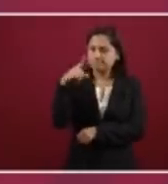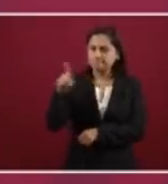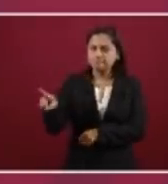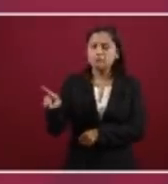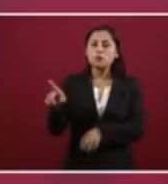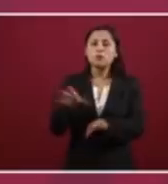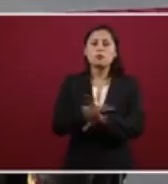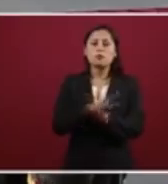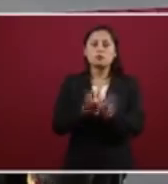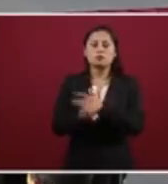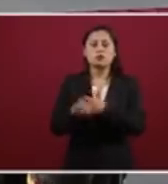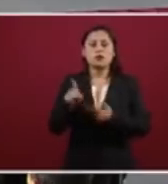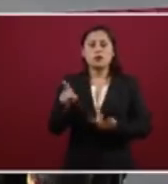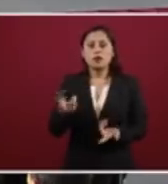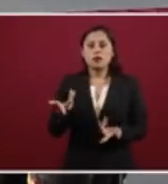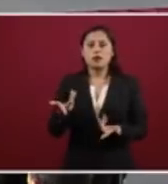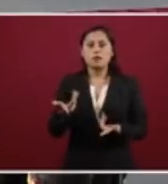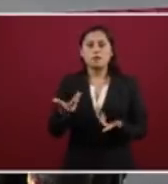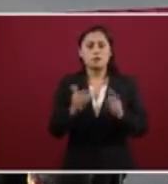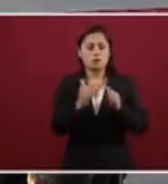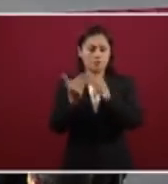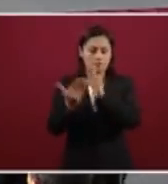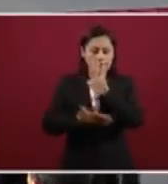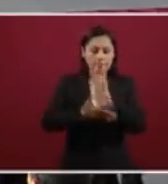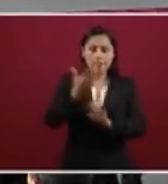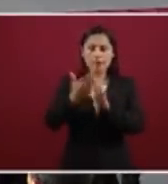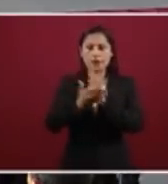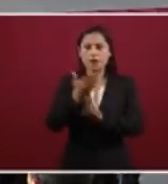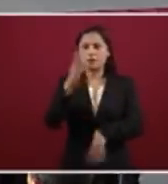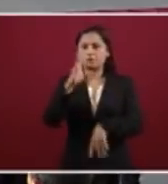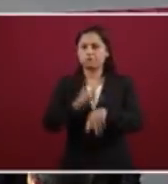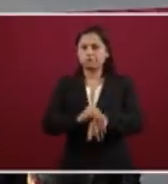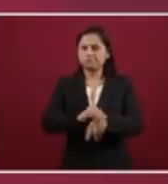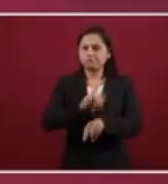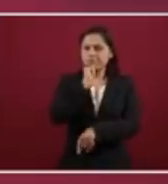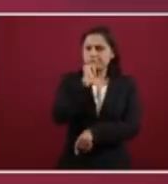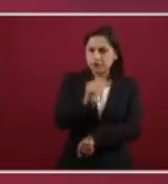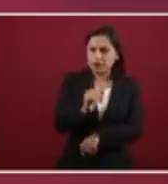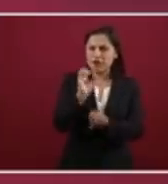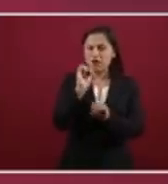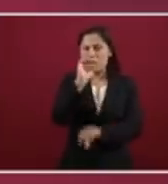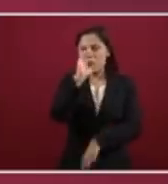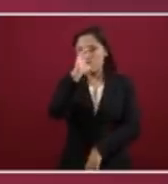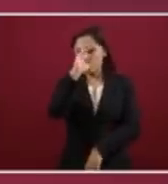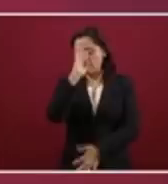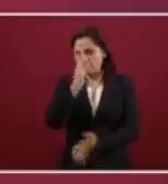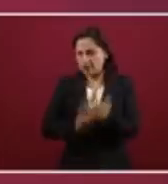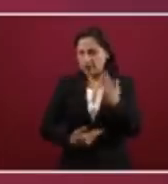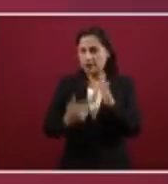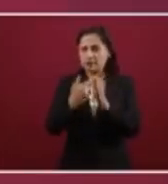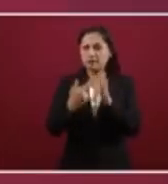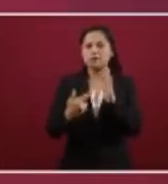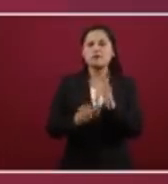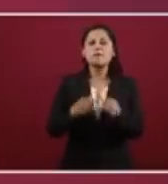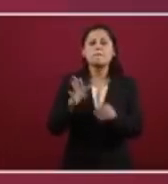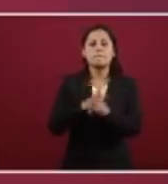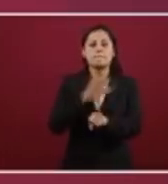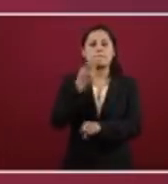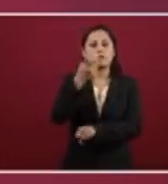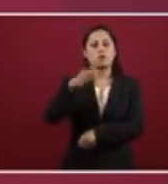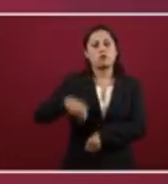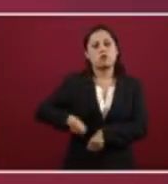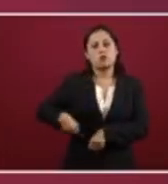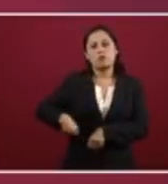violación del uso de suelo y sobre todo en las normas de construcción hubo desgracias. Pero si vemos la